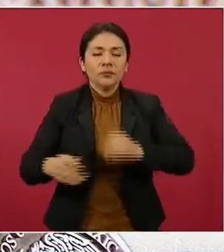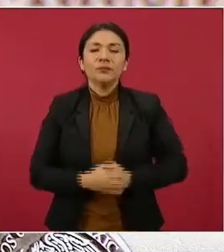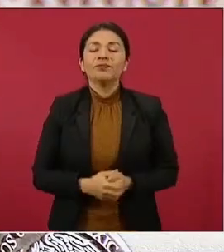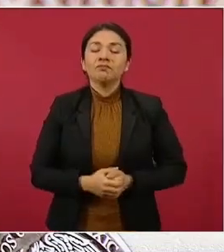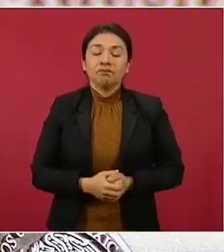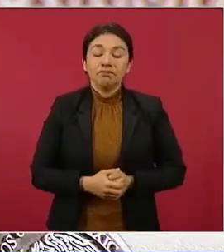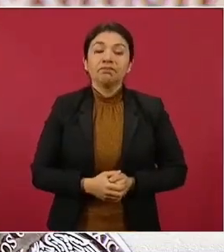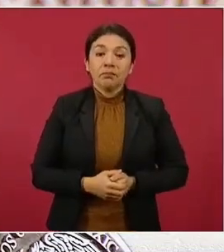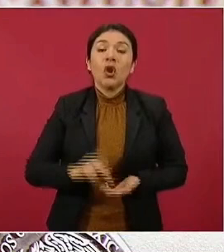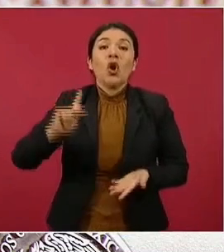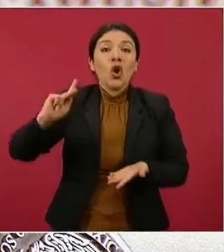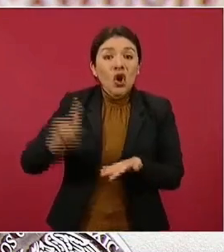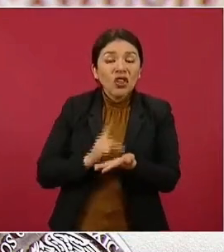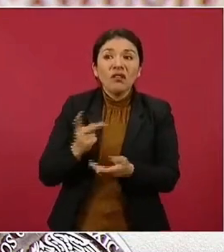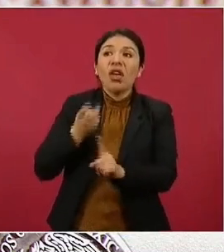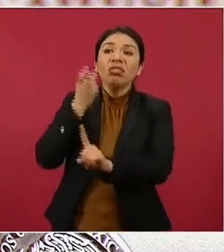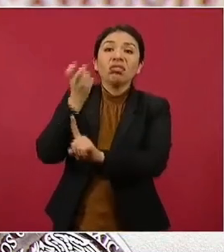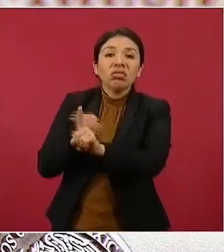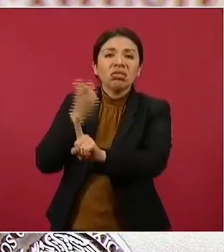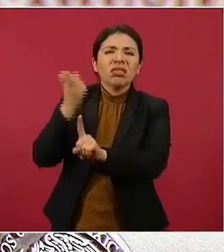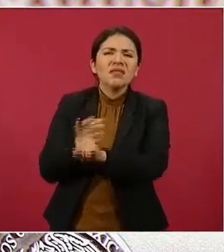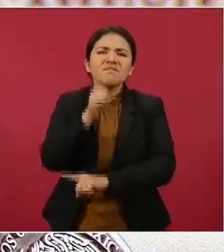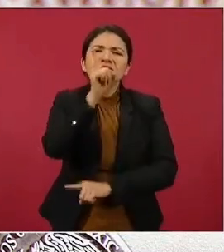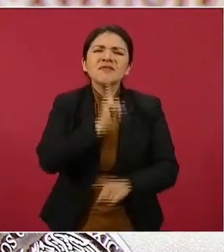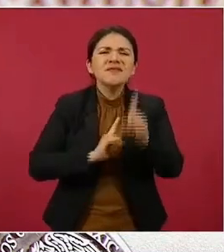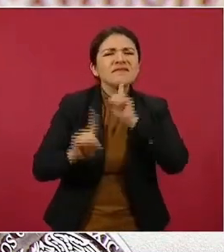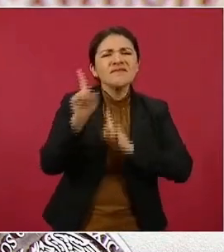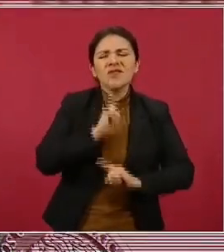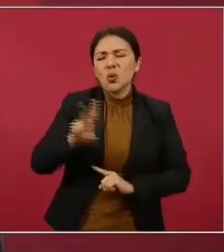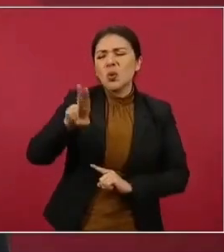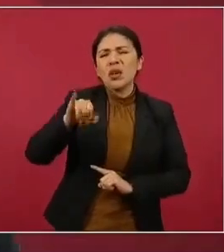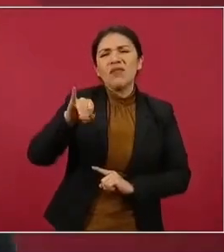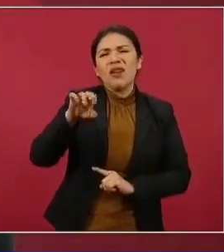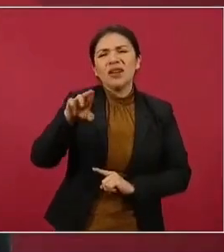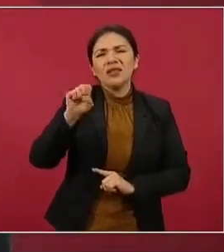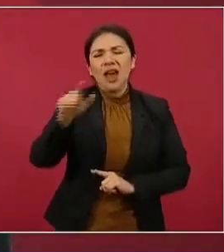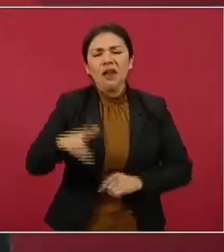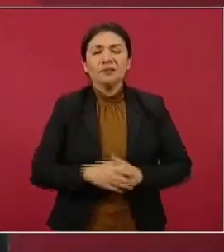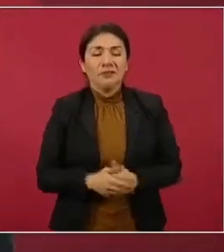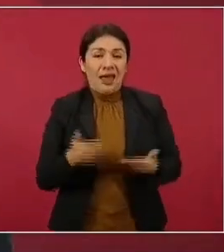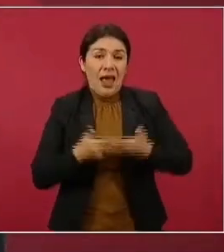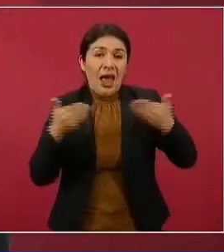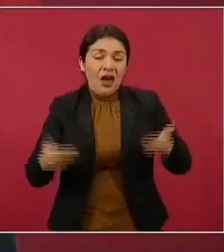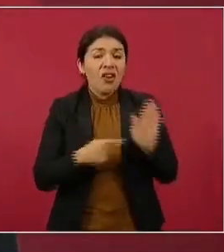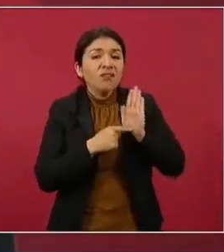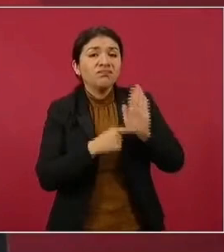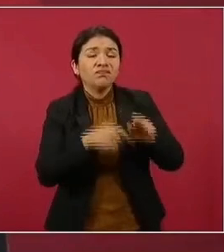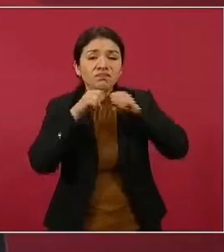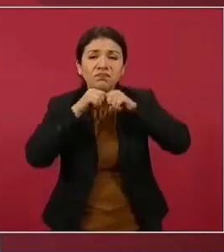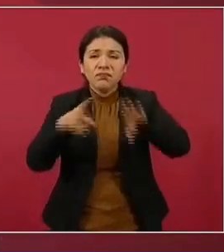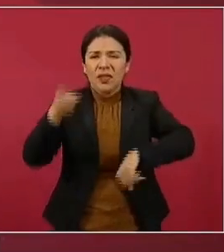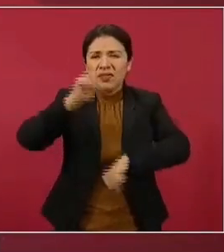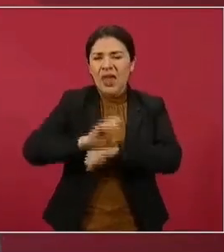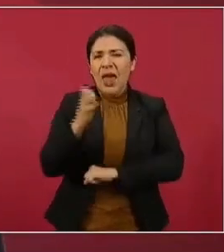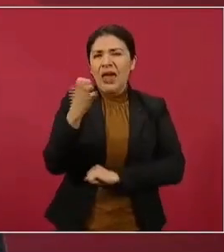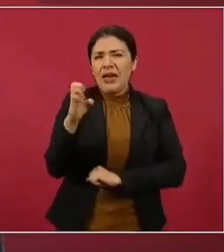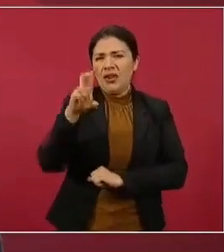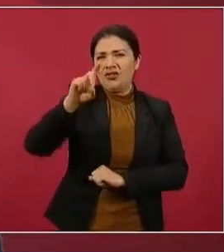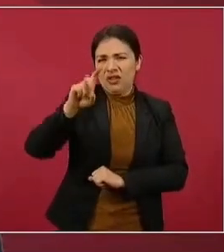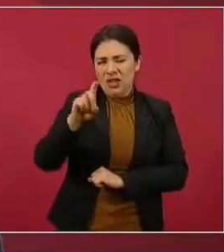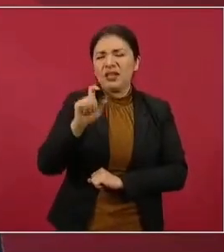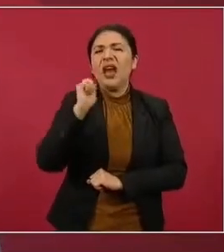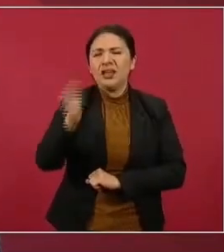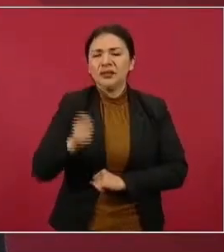Conacyt volvió a ser víctima de las notas falsas del Universal, esta vez con una nota publicada el 30 de enero